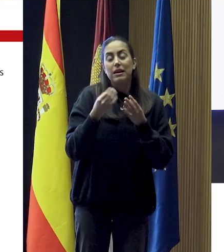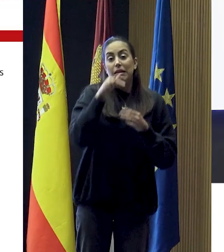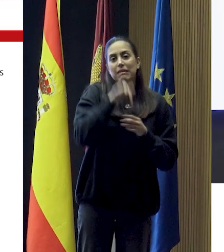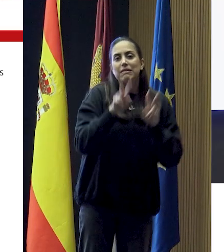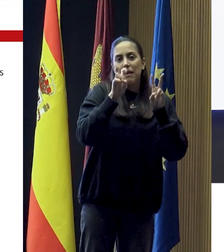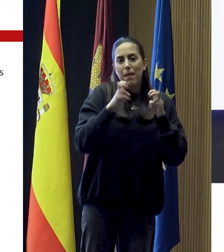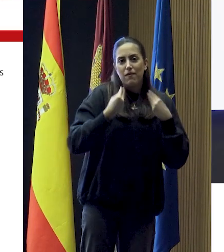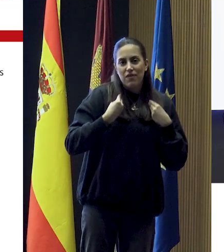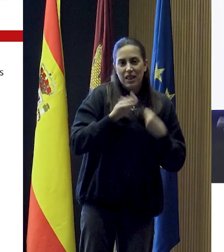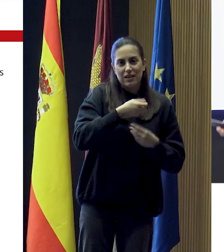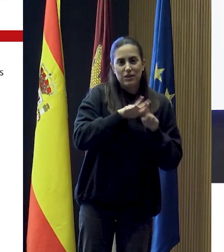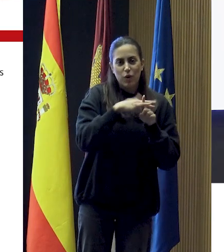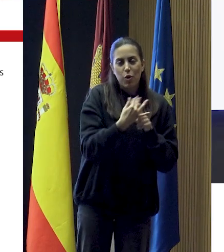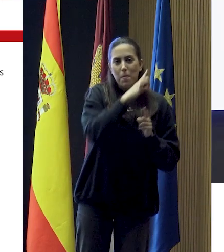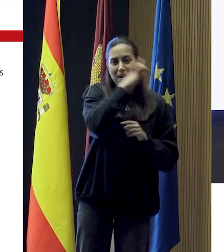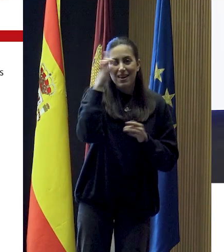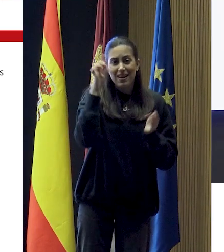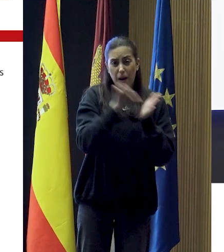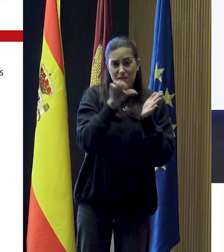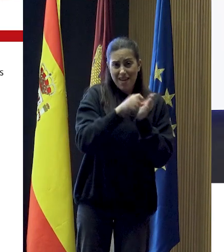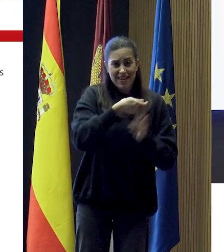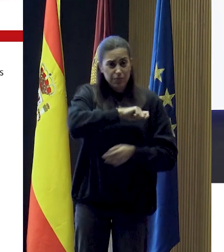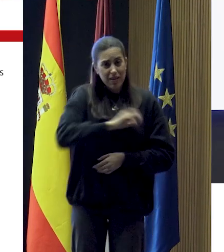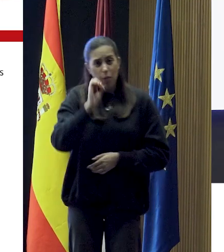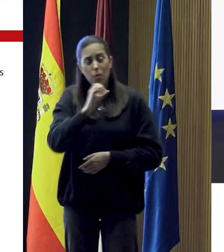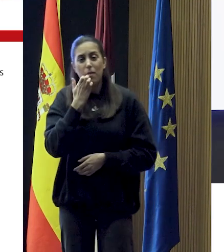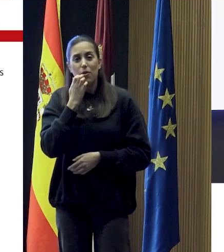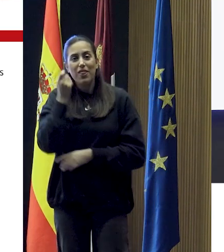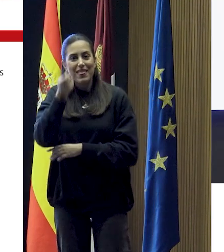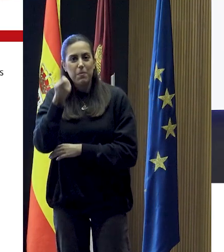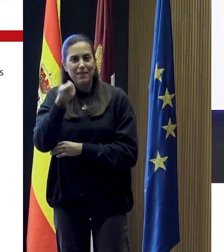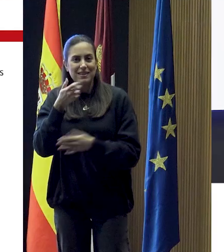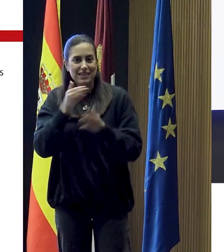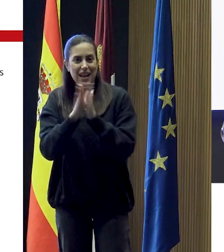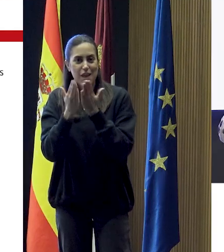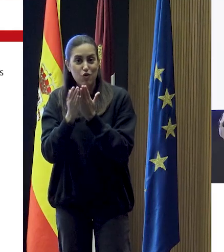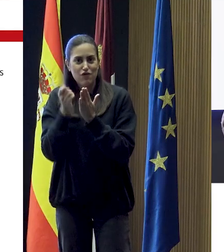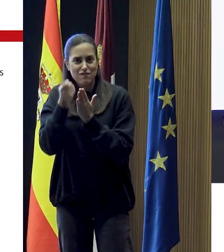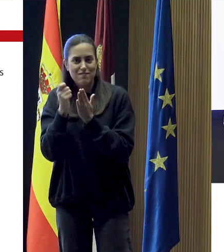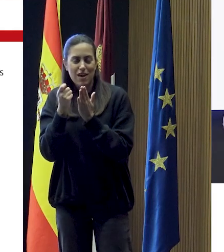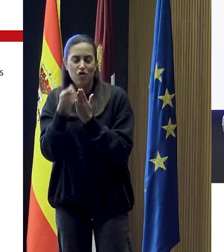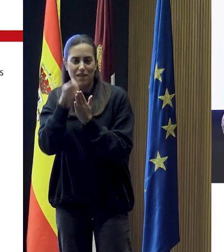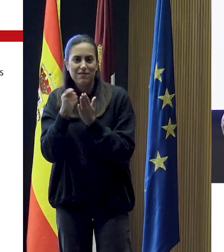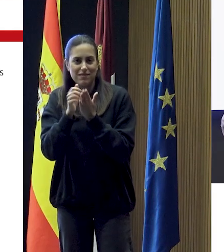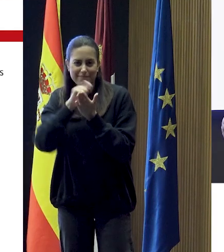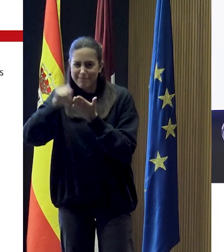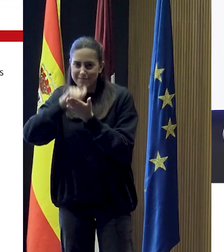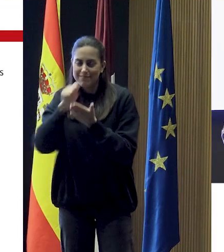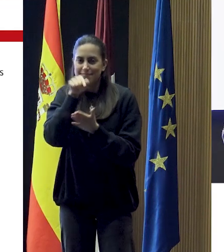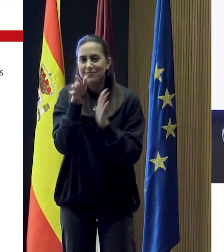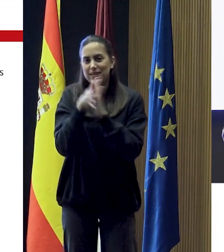España o como que el Cervantes escribió El Quijote, ¿no? Entonces, esa es la memoria del